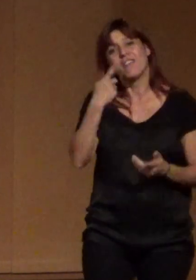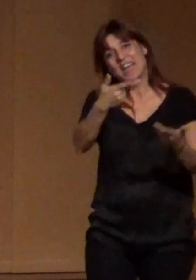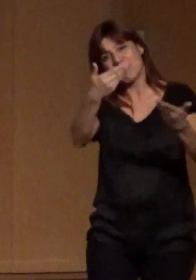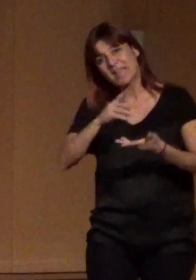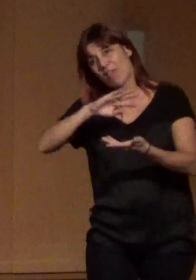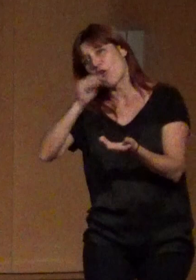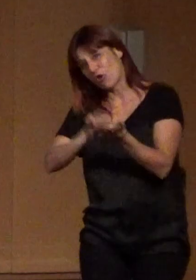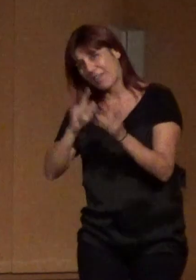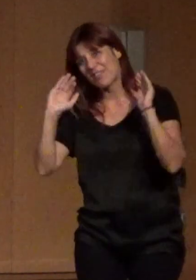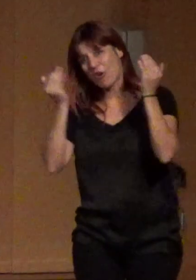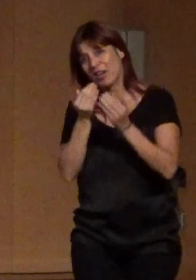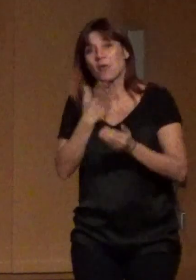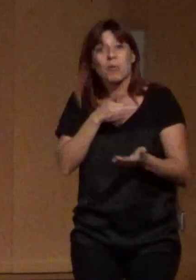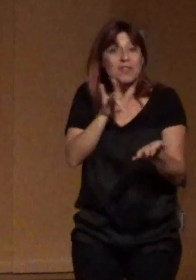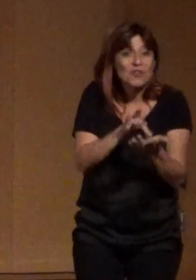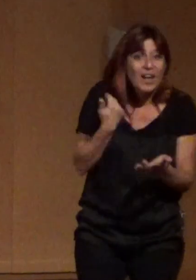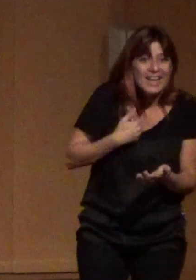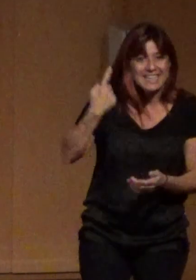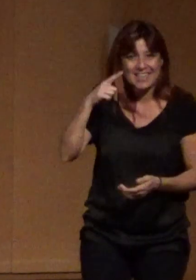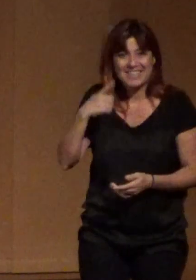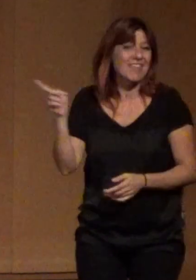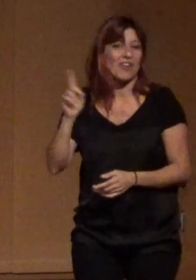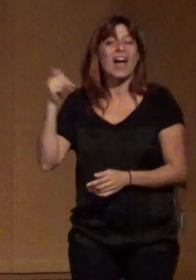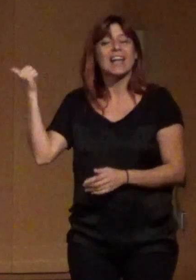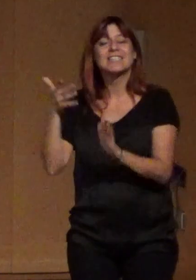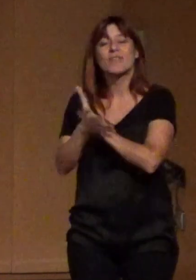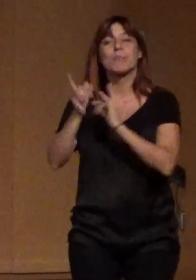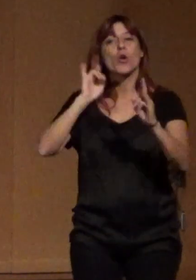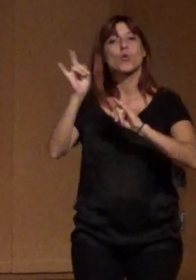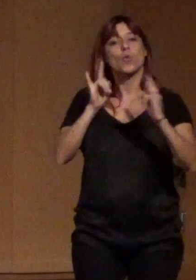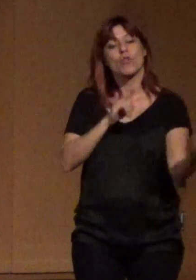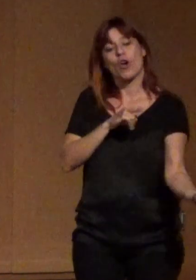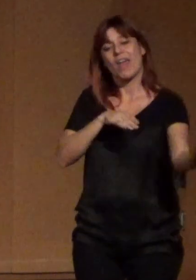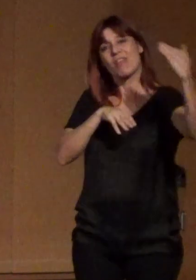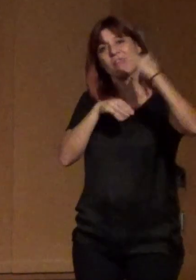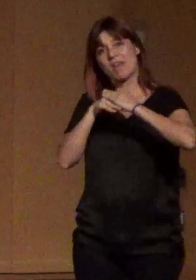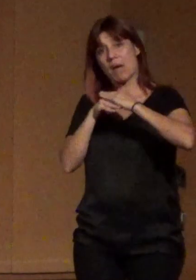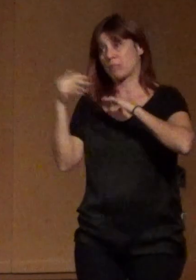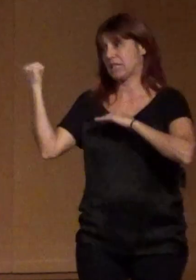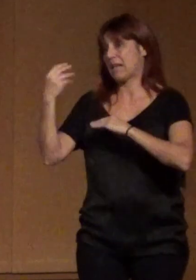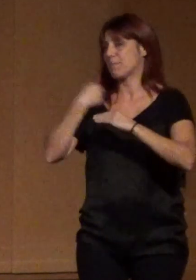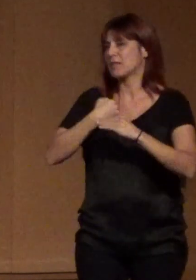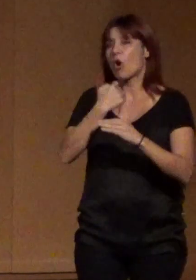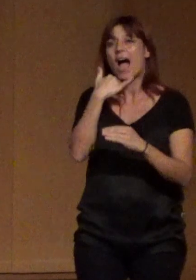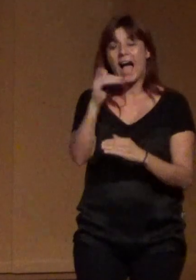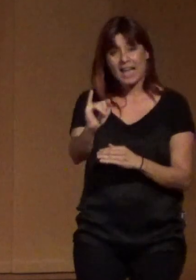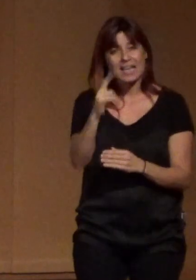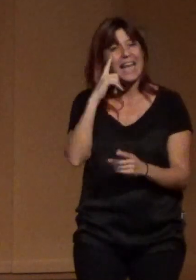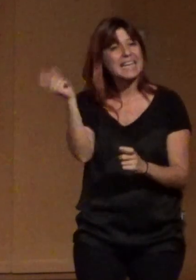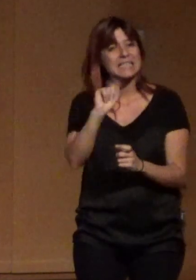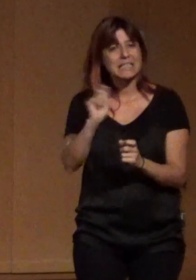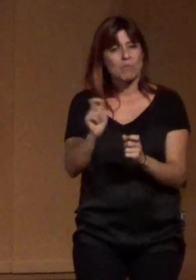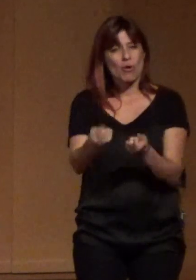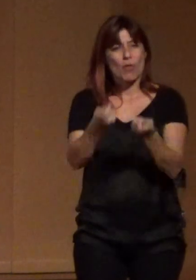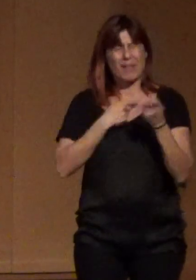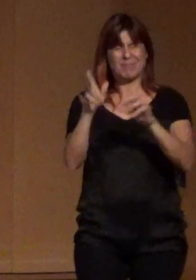dijo, ¿no? Pero no, realmente el ruido está enmascarando lo de con 10 cañones por barra viendo popa toda vela, ¿no? Entonces, aquí es muy importante